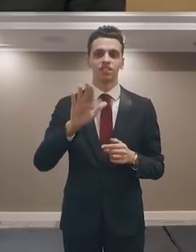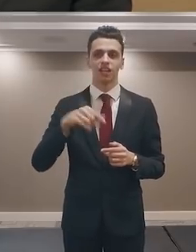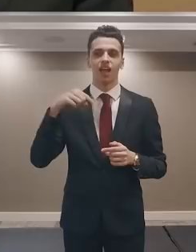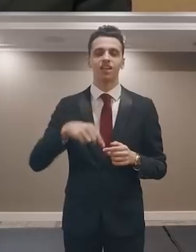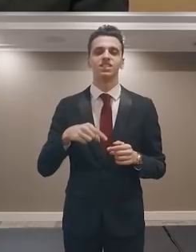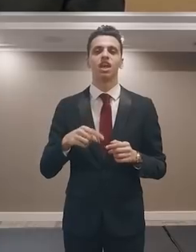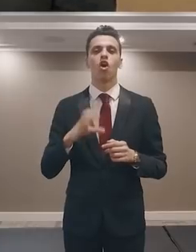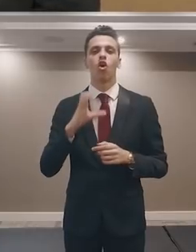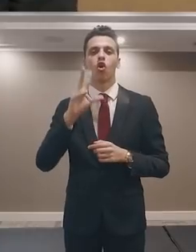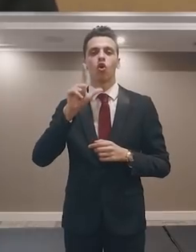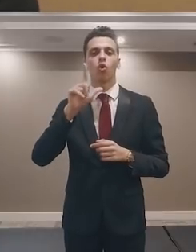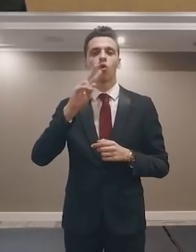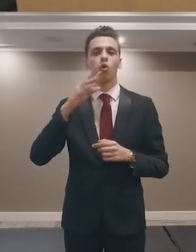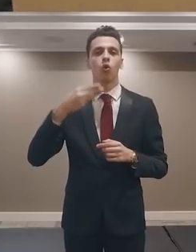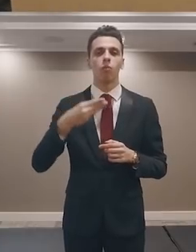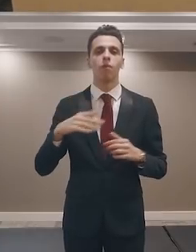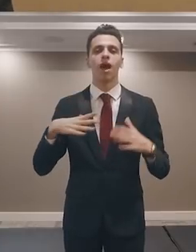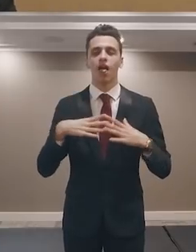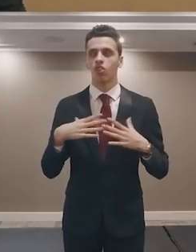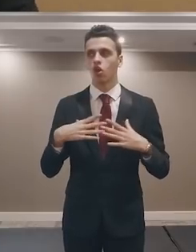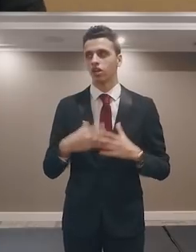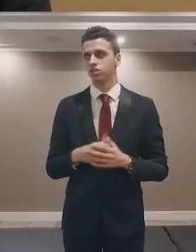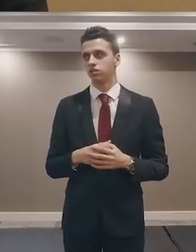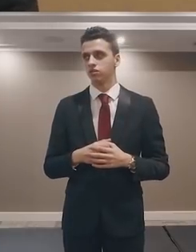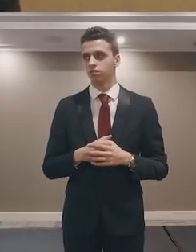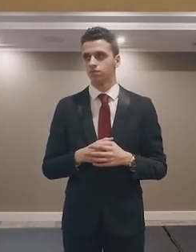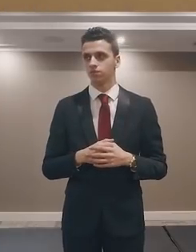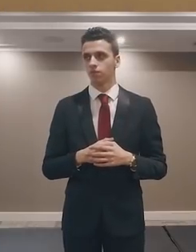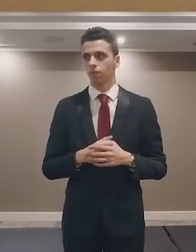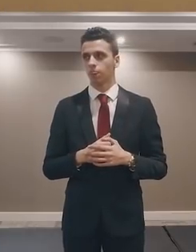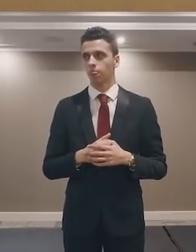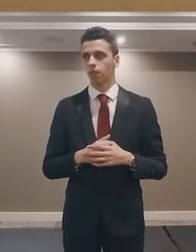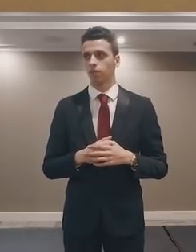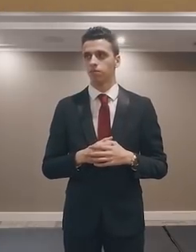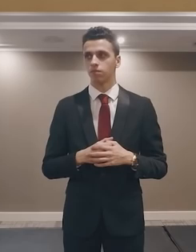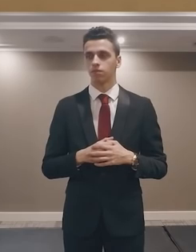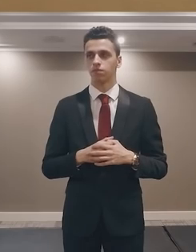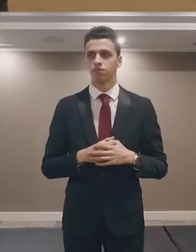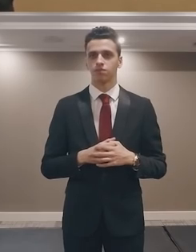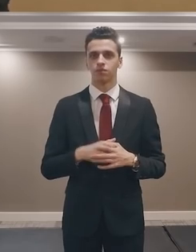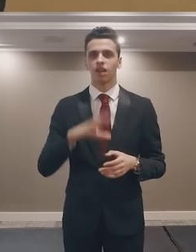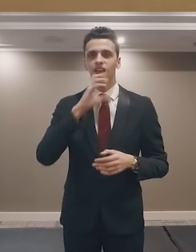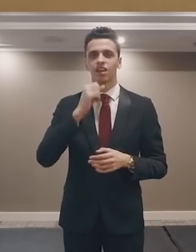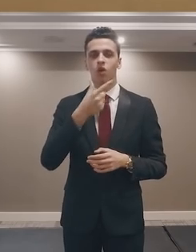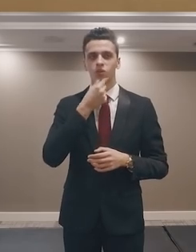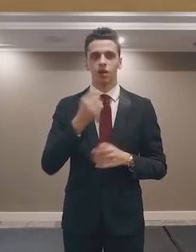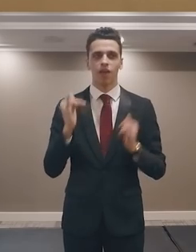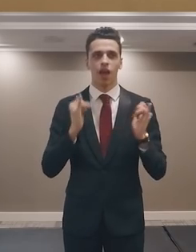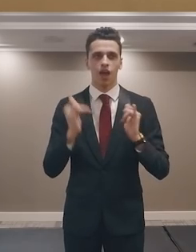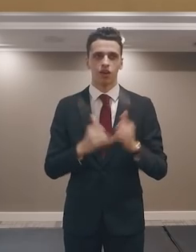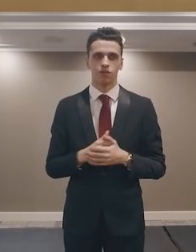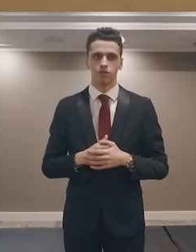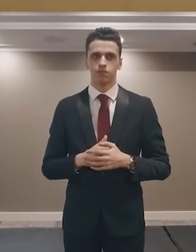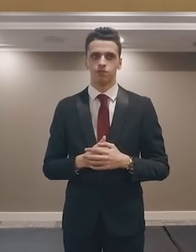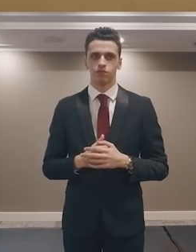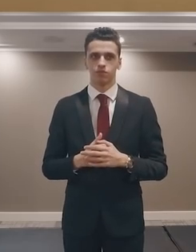mundo una de las pasiones de muchísimas personas tanto en valencia en españa como en cualquier parte del mundo a quien le gusta viajar a todo mundo verdad viajar